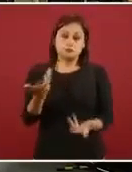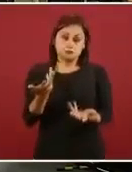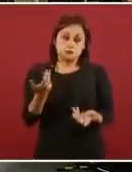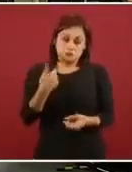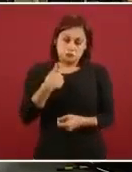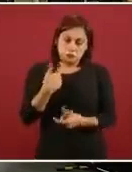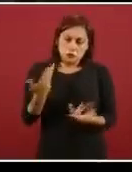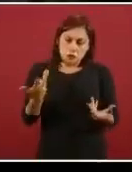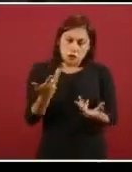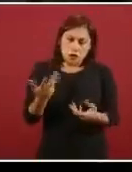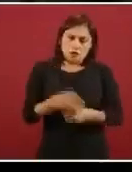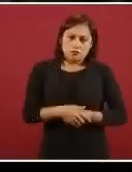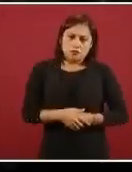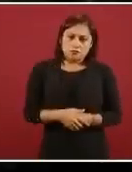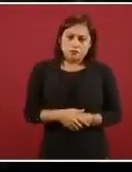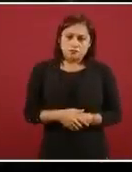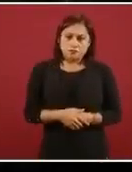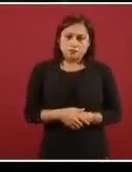Ya llevo